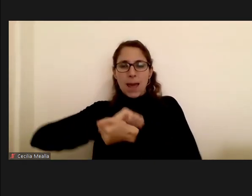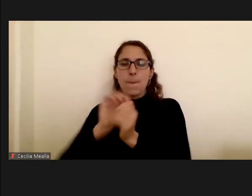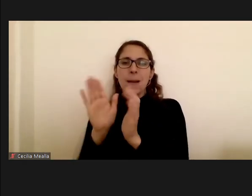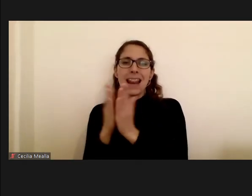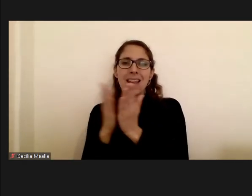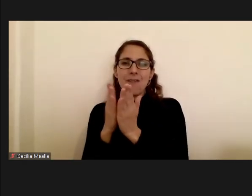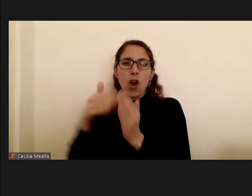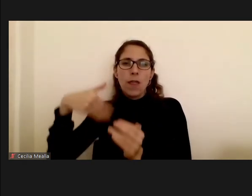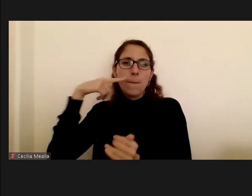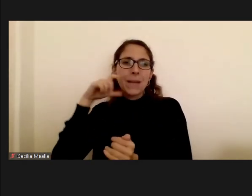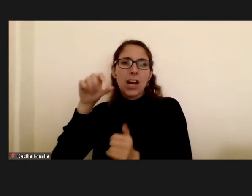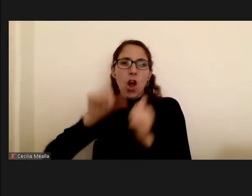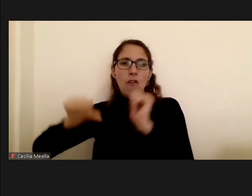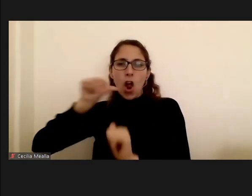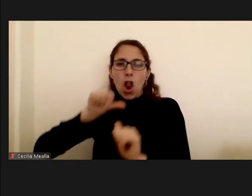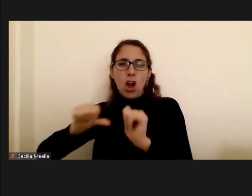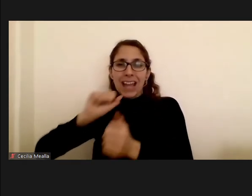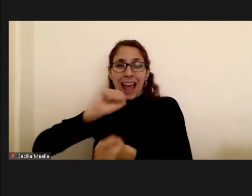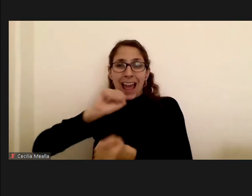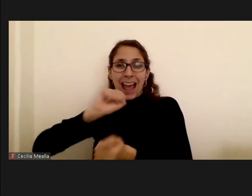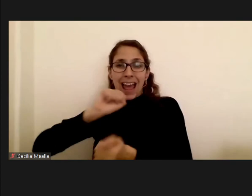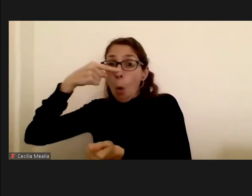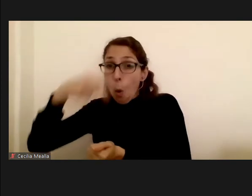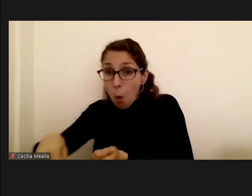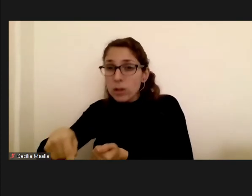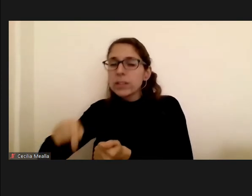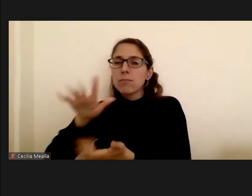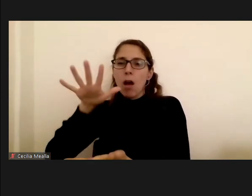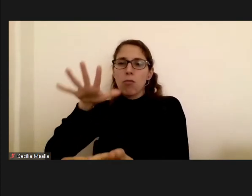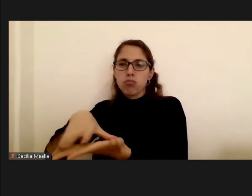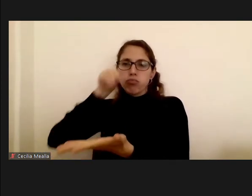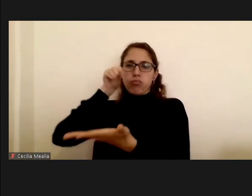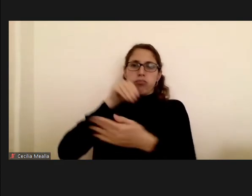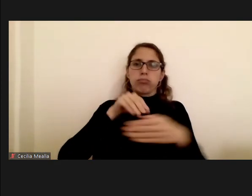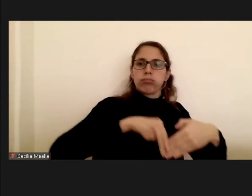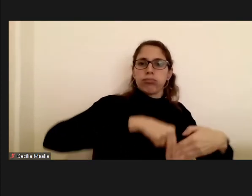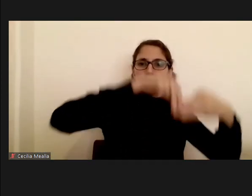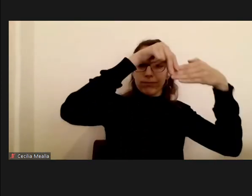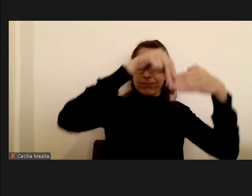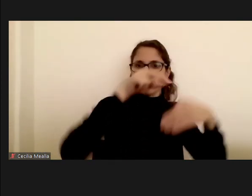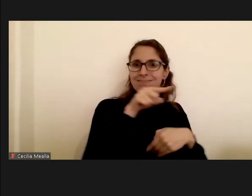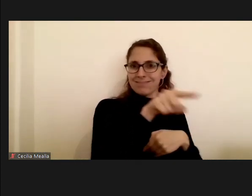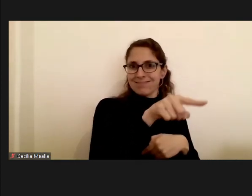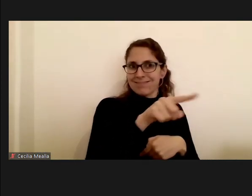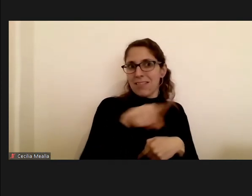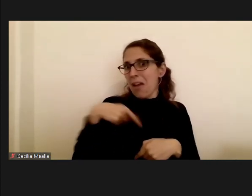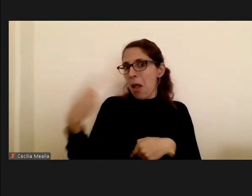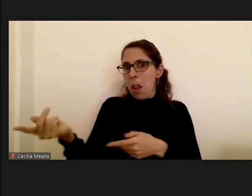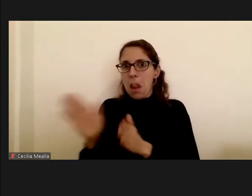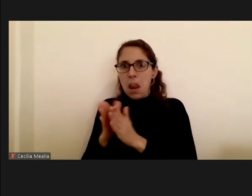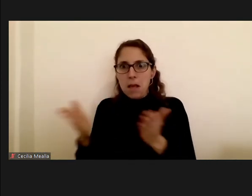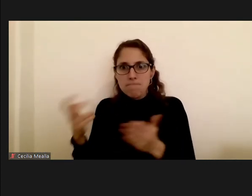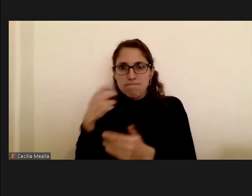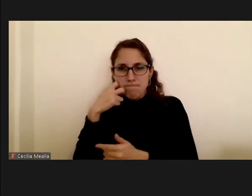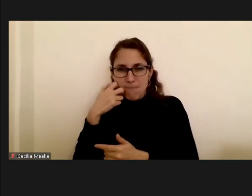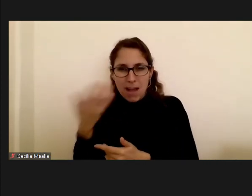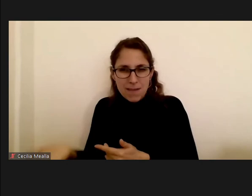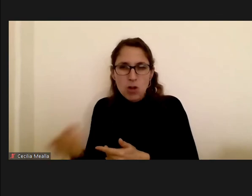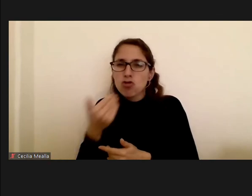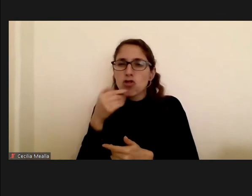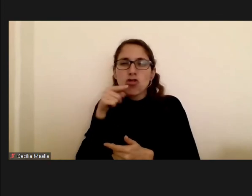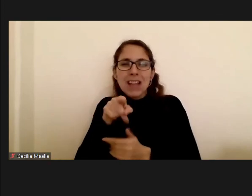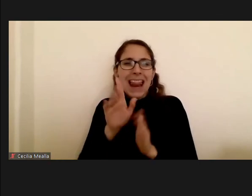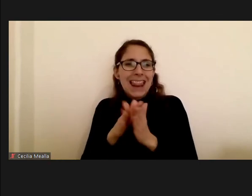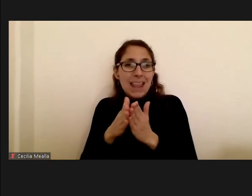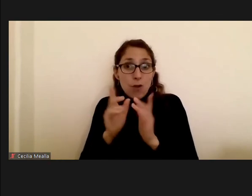Stanchi, digamos. Entonces, eso que no está, no sé si está disponible a la venta ahora,